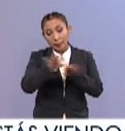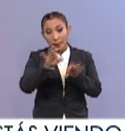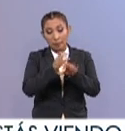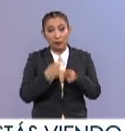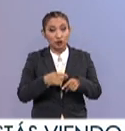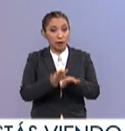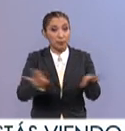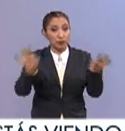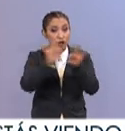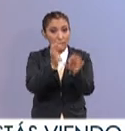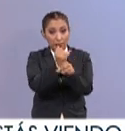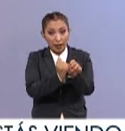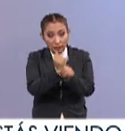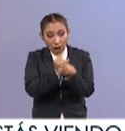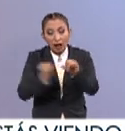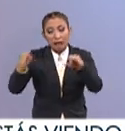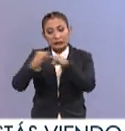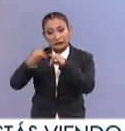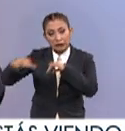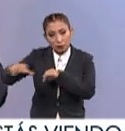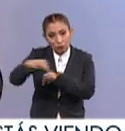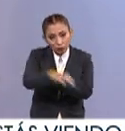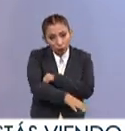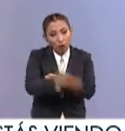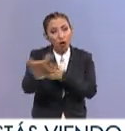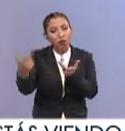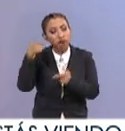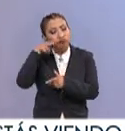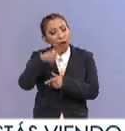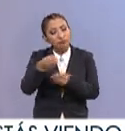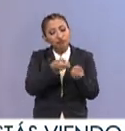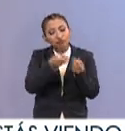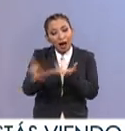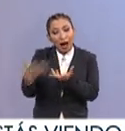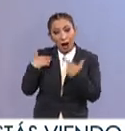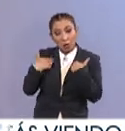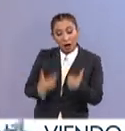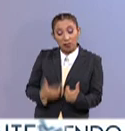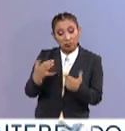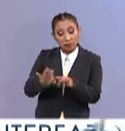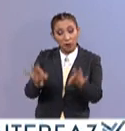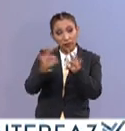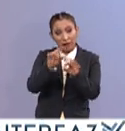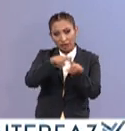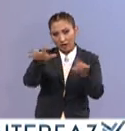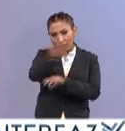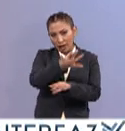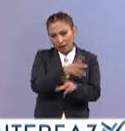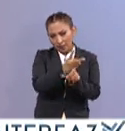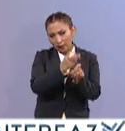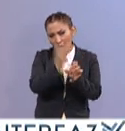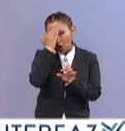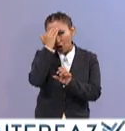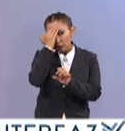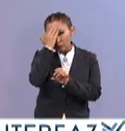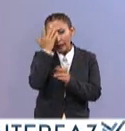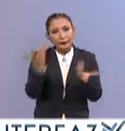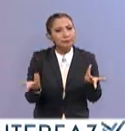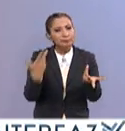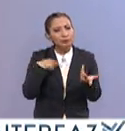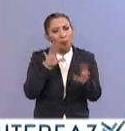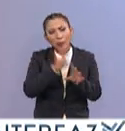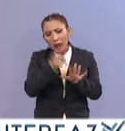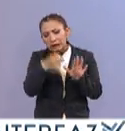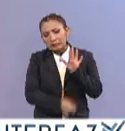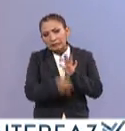de importantes investigadores, instituciones, descubrimientos y aportaciones a la humanidad en diferentes campos. Le invitamos a conocer un